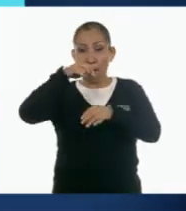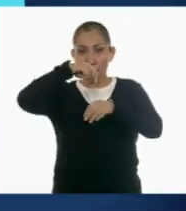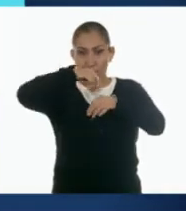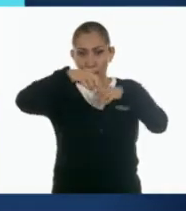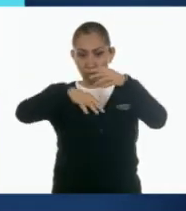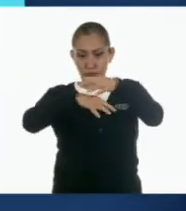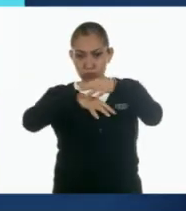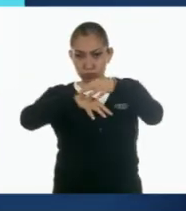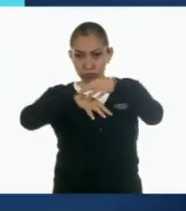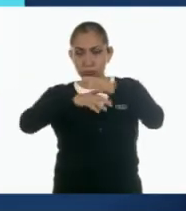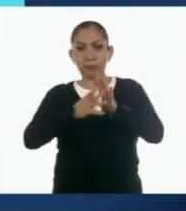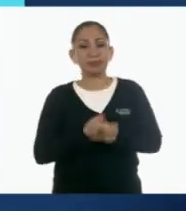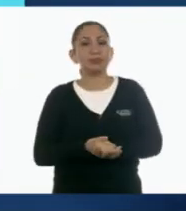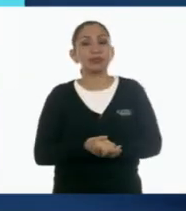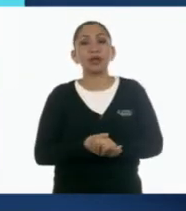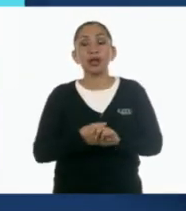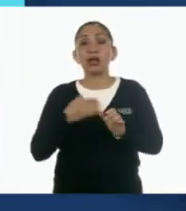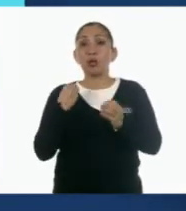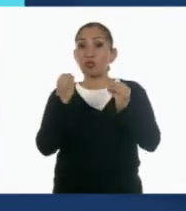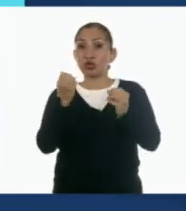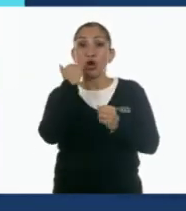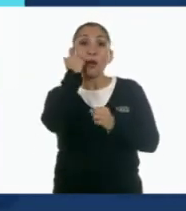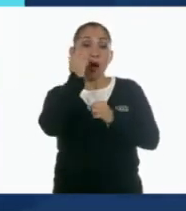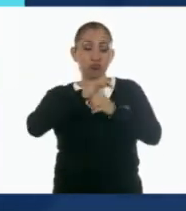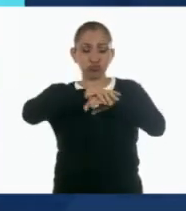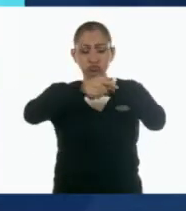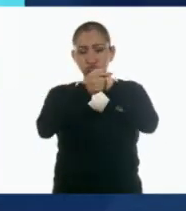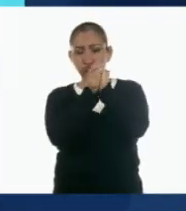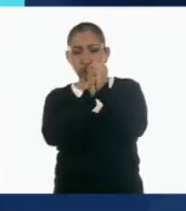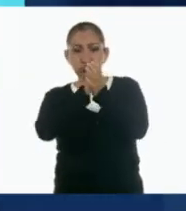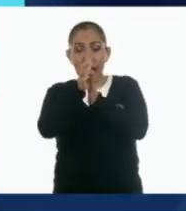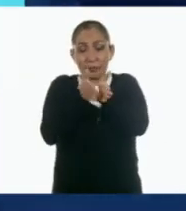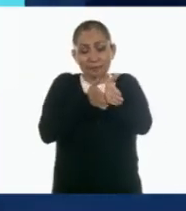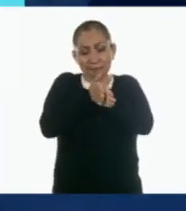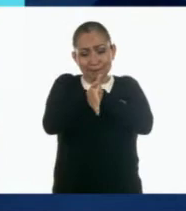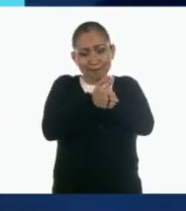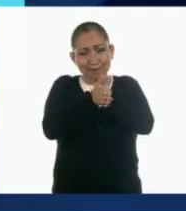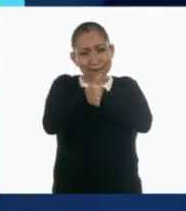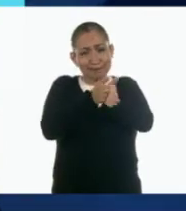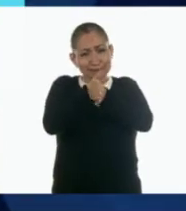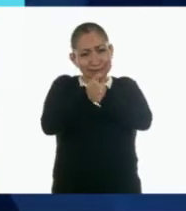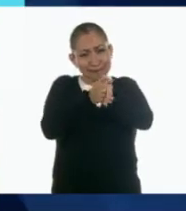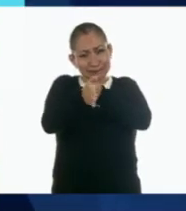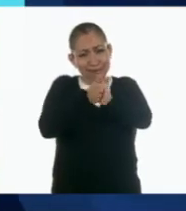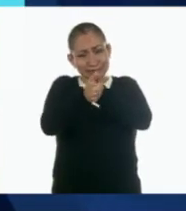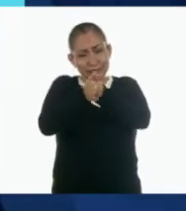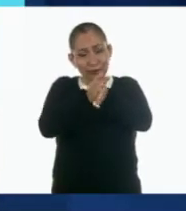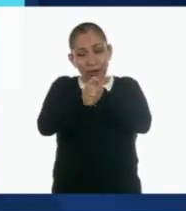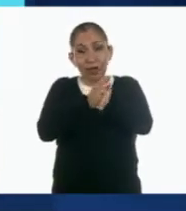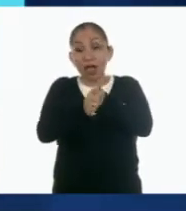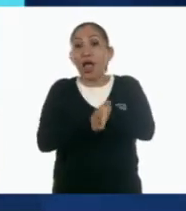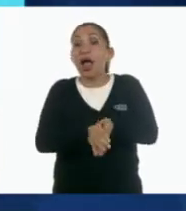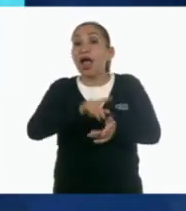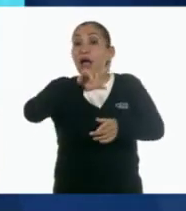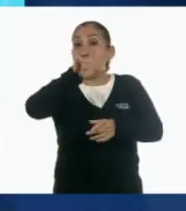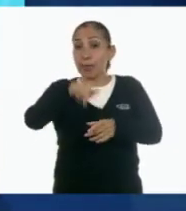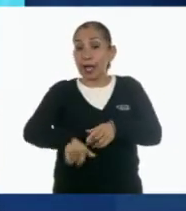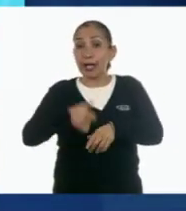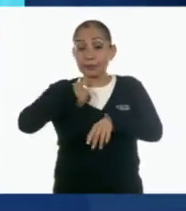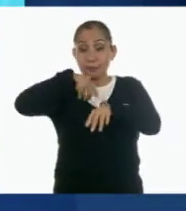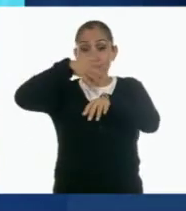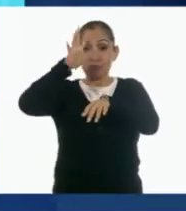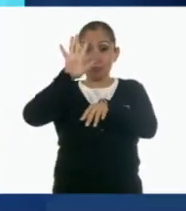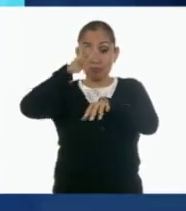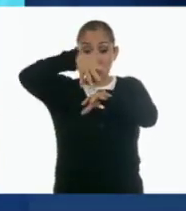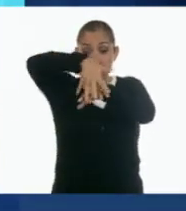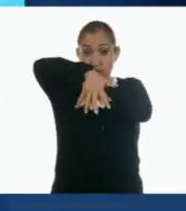manos. Usa suficiente jabón. Frota tus palmas una con la otra. Ahora, frota la palma